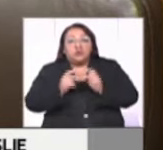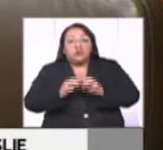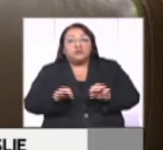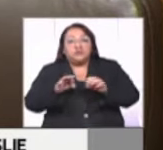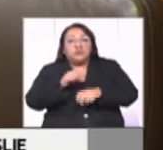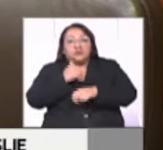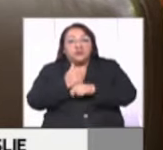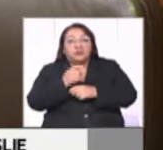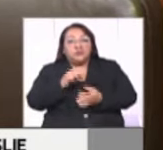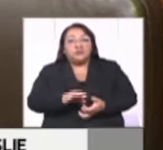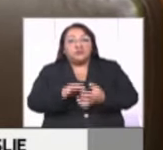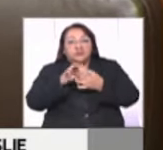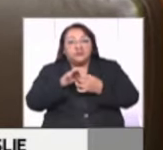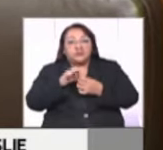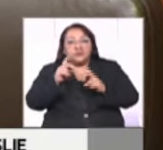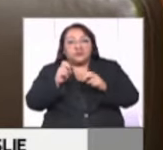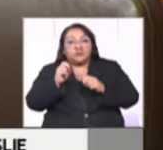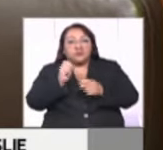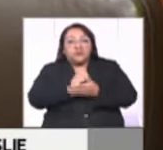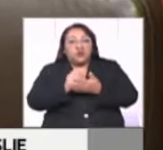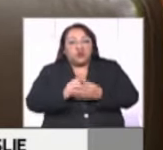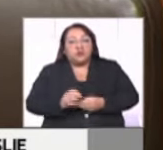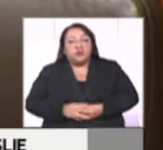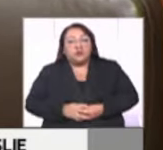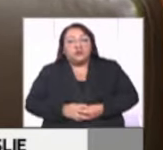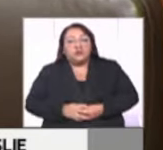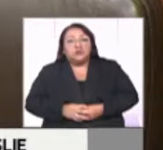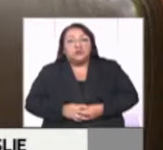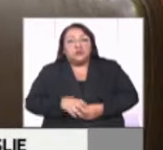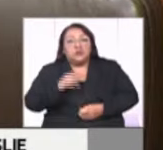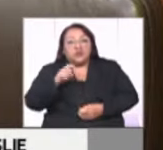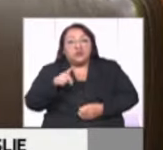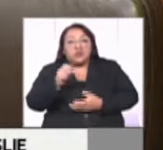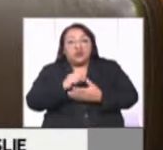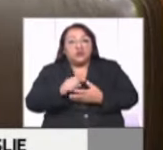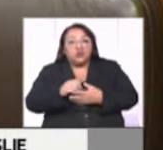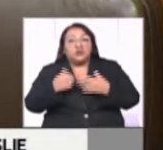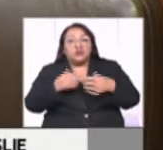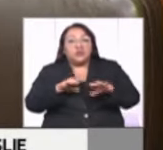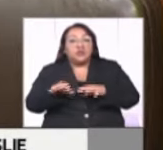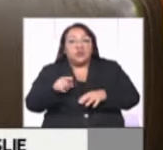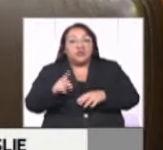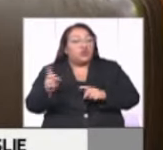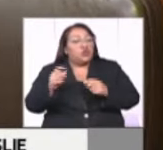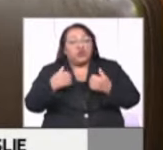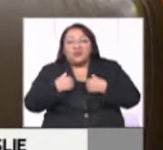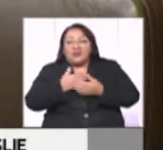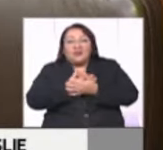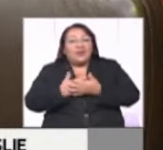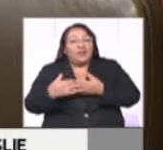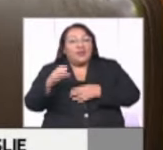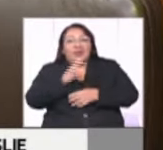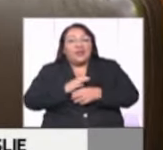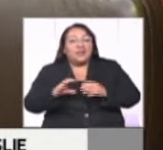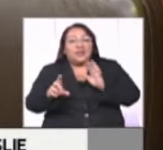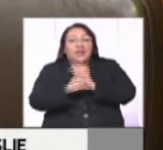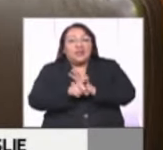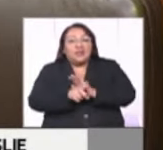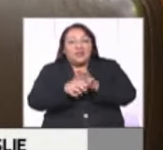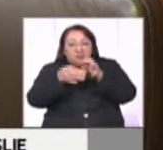del Estado especializadas en temas de contratación y que han dicho que esta contratación que se ha hecho no tiene el carácter legal y